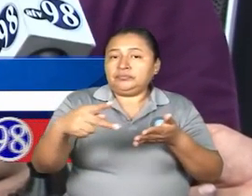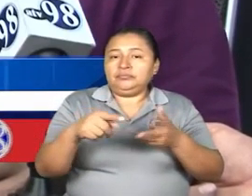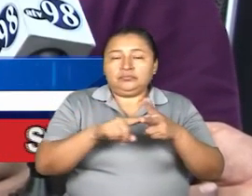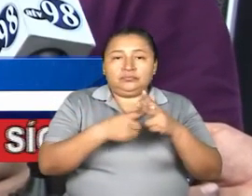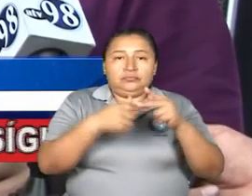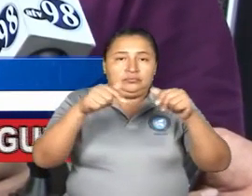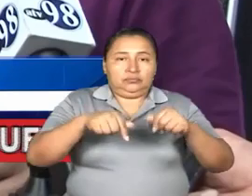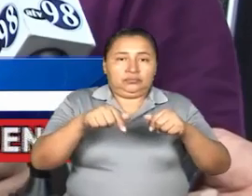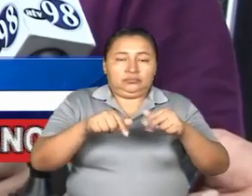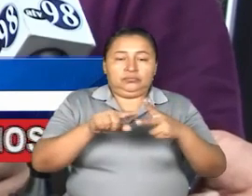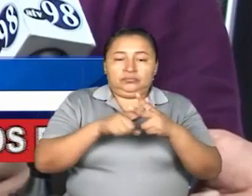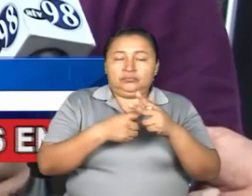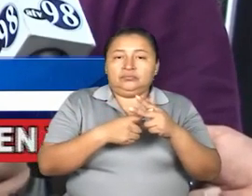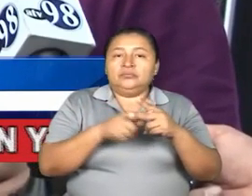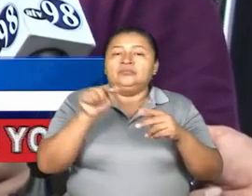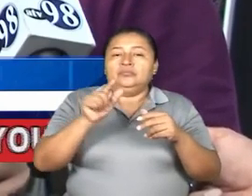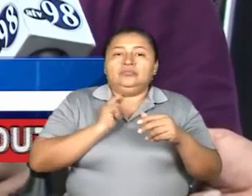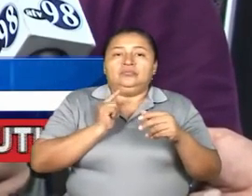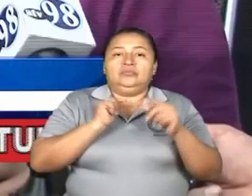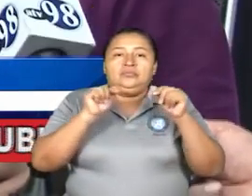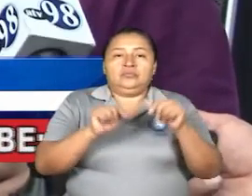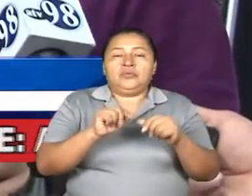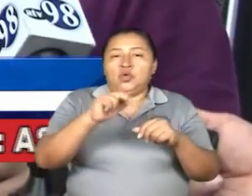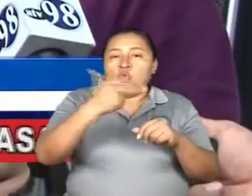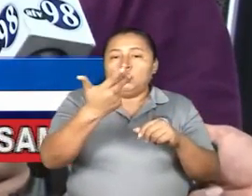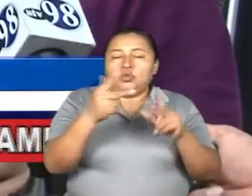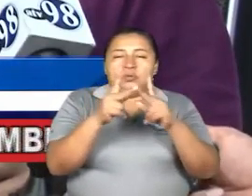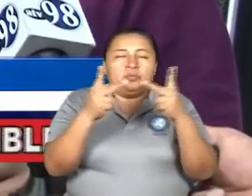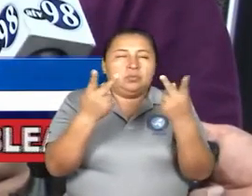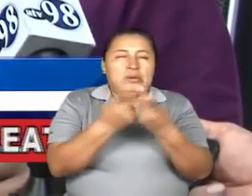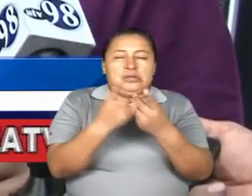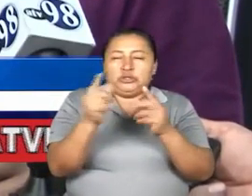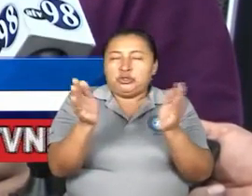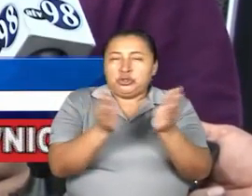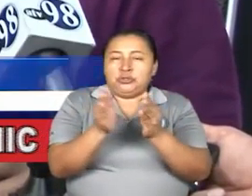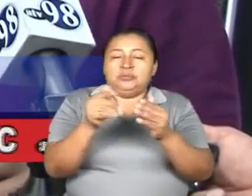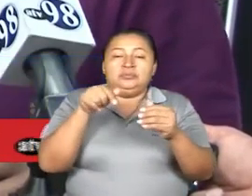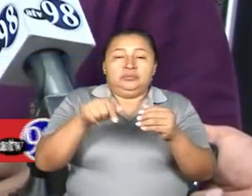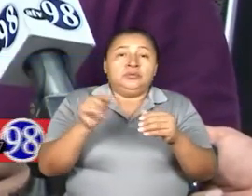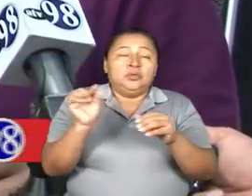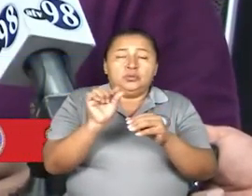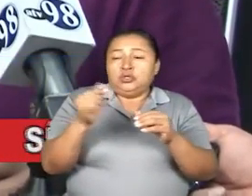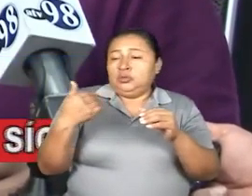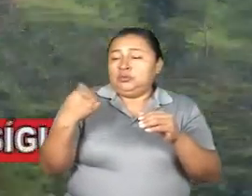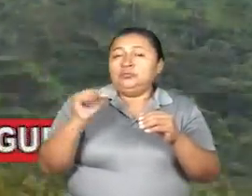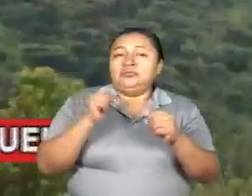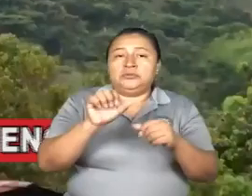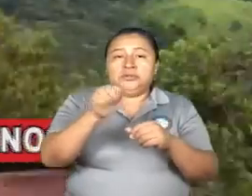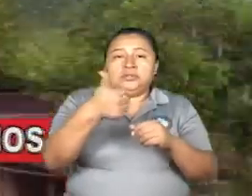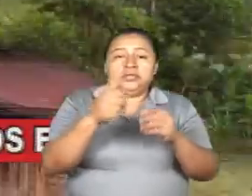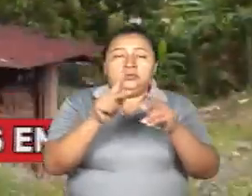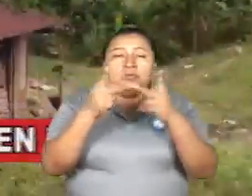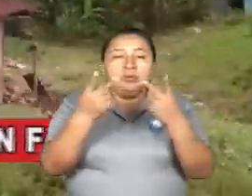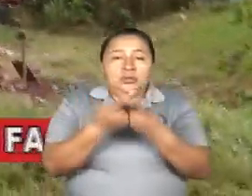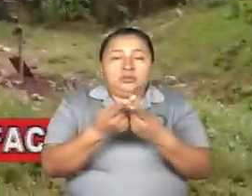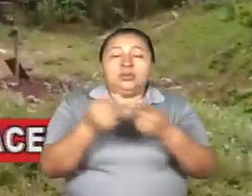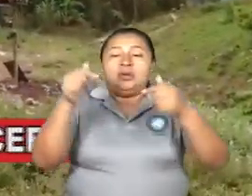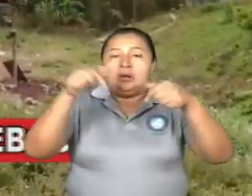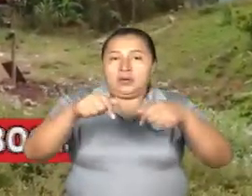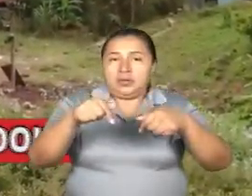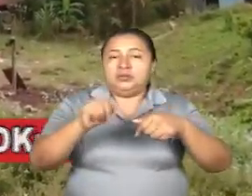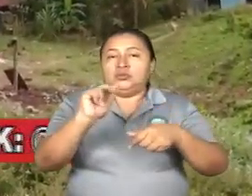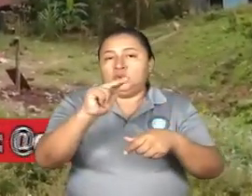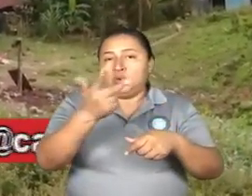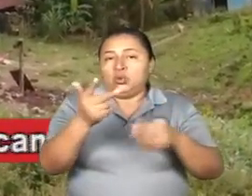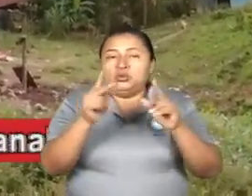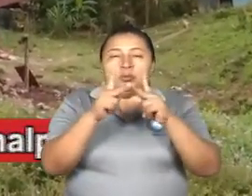hoy, ¿verdad?, vamos a tener 8 comunidades. En esta que acaba de pasar, que acabamos de entregar, fueron 6 comunidades. En esta son